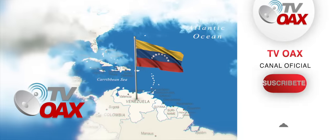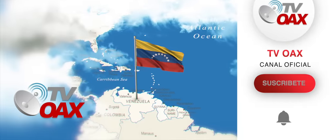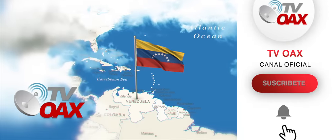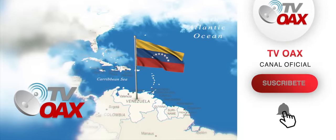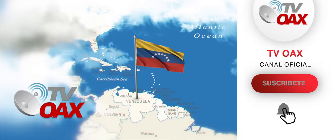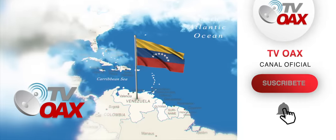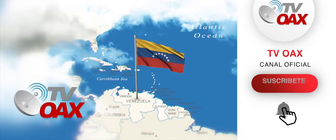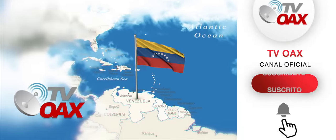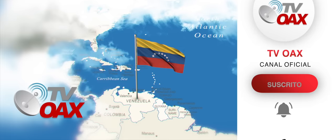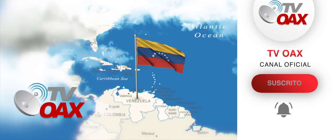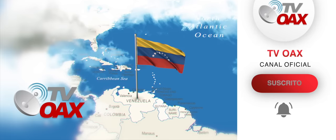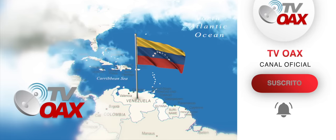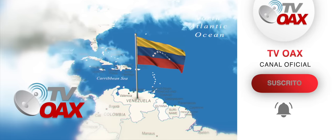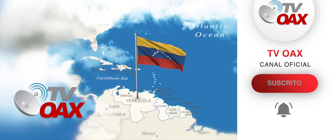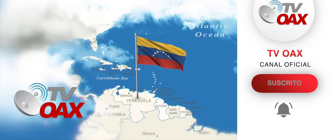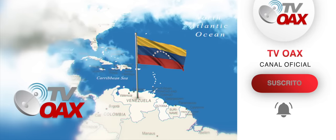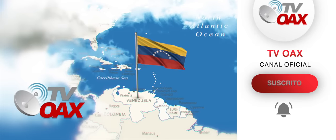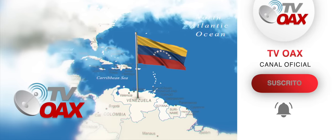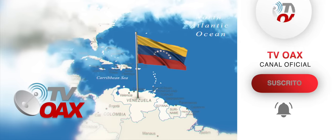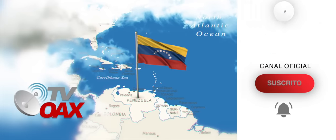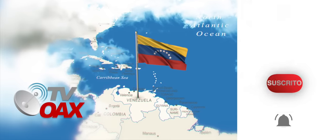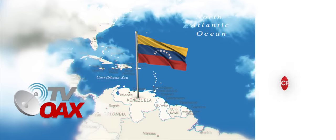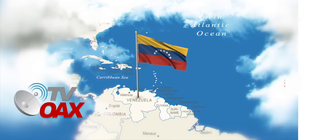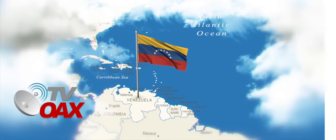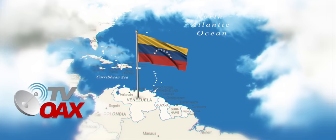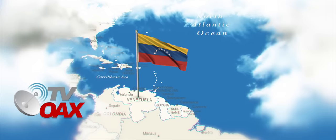el interés del pueblo de Venezuela.